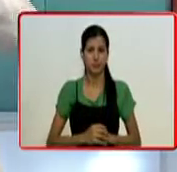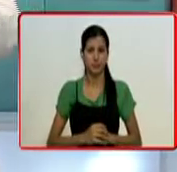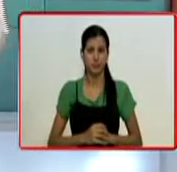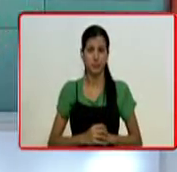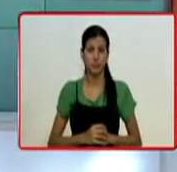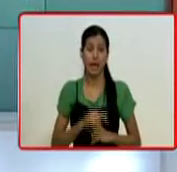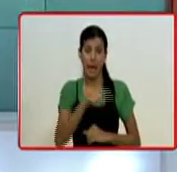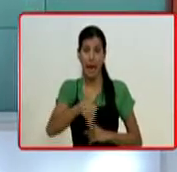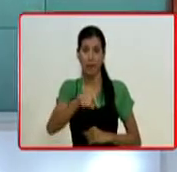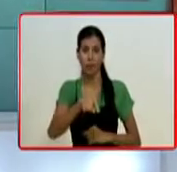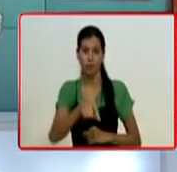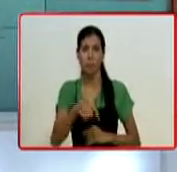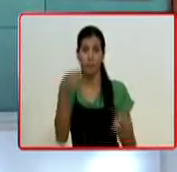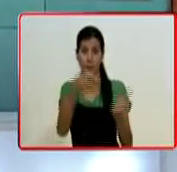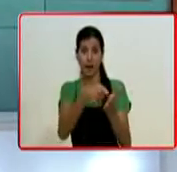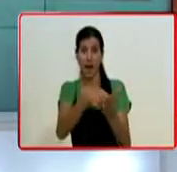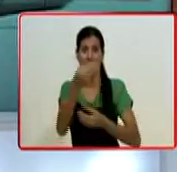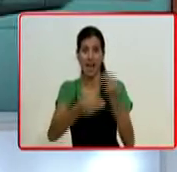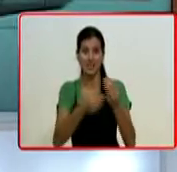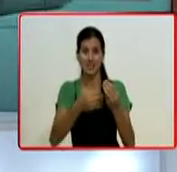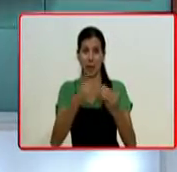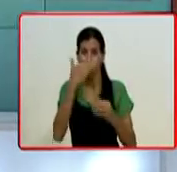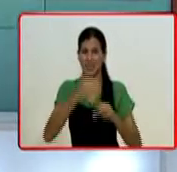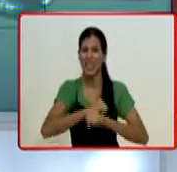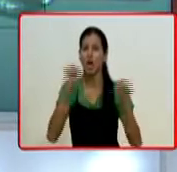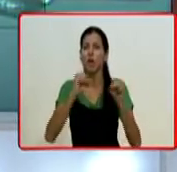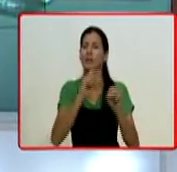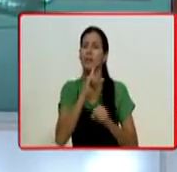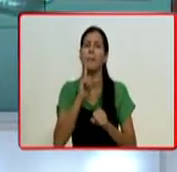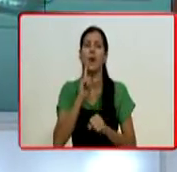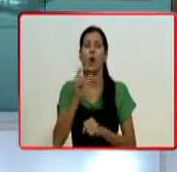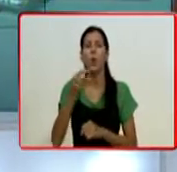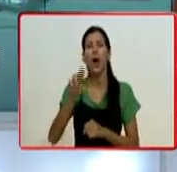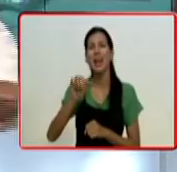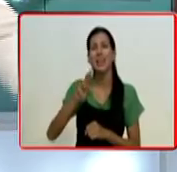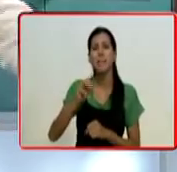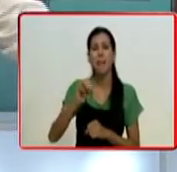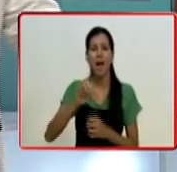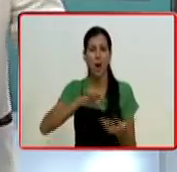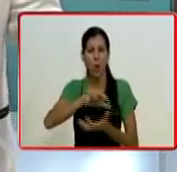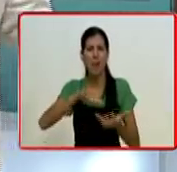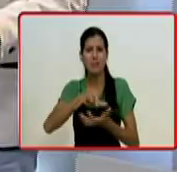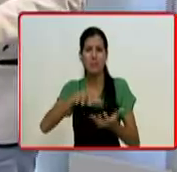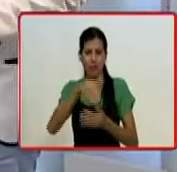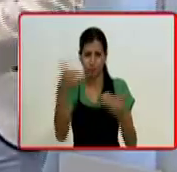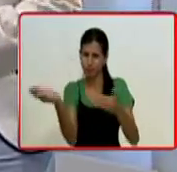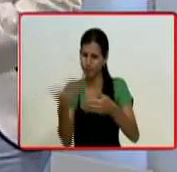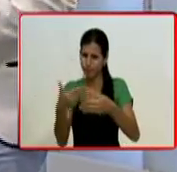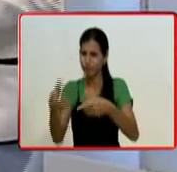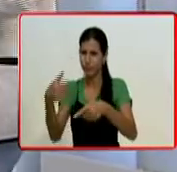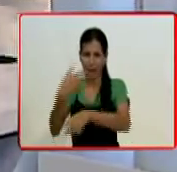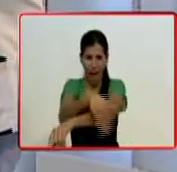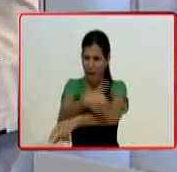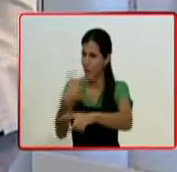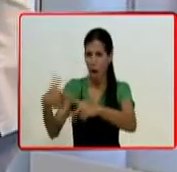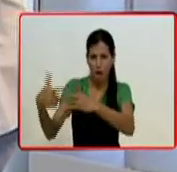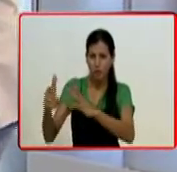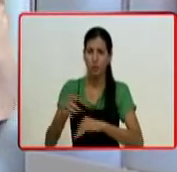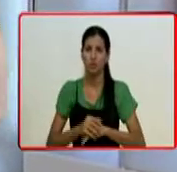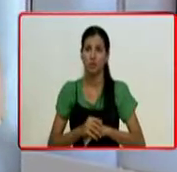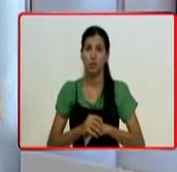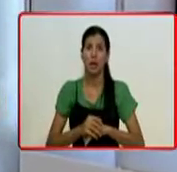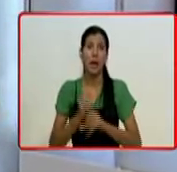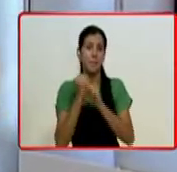que realizan acciones terroristas mal llamadas guarimba, con otros grupos de élites comunicacionales que están ahí